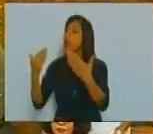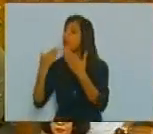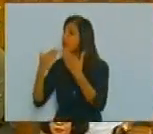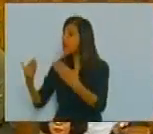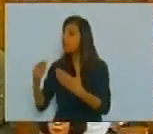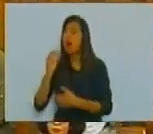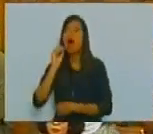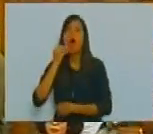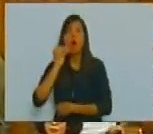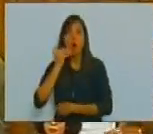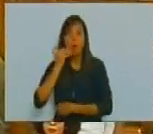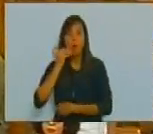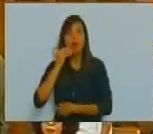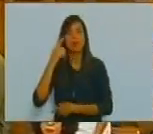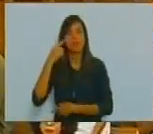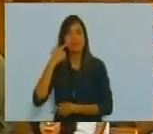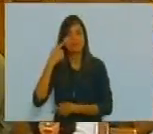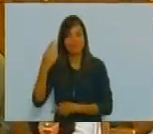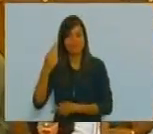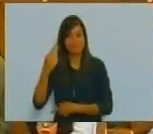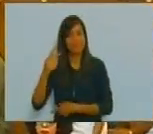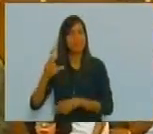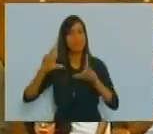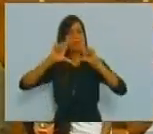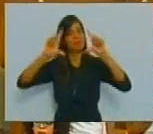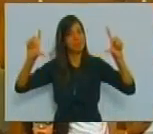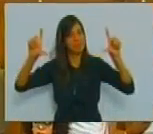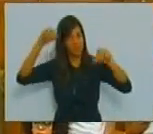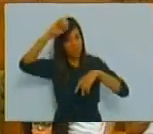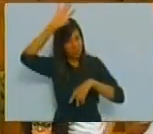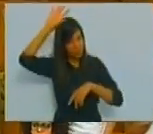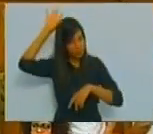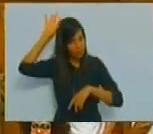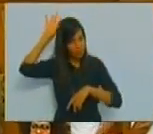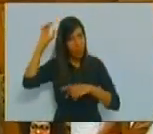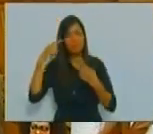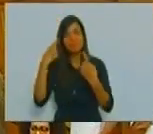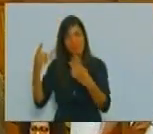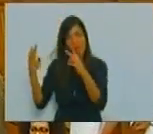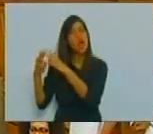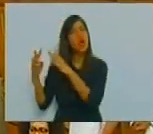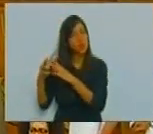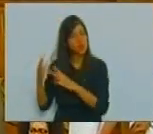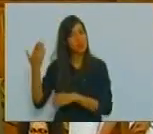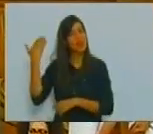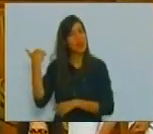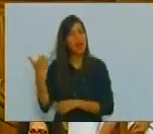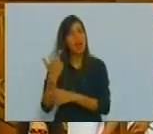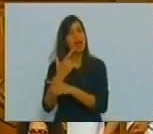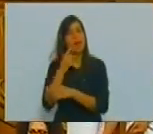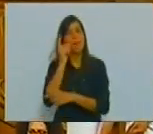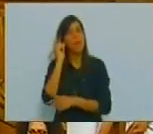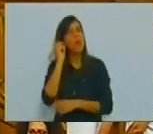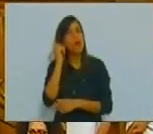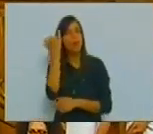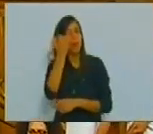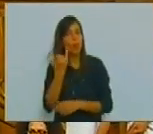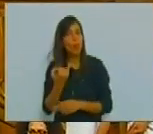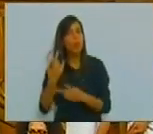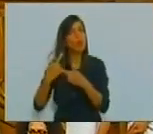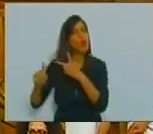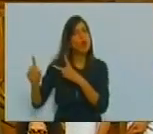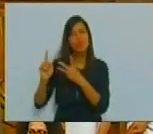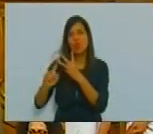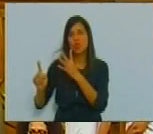las caras de quienes conocimos a Robert, los conocimos al mismo tiempo que a usted. A Libertad, a Odley, a César, a